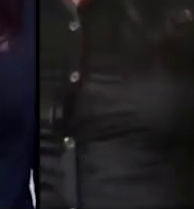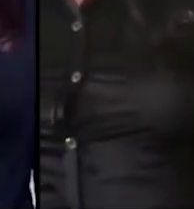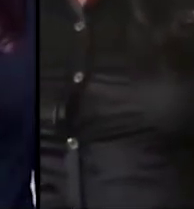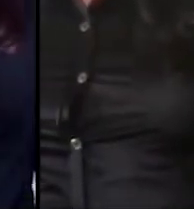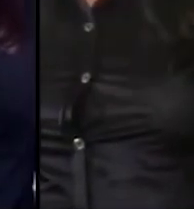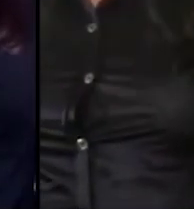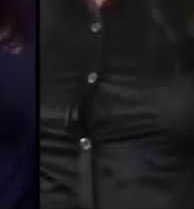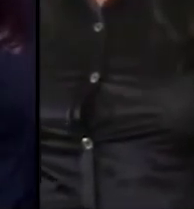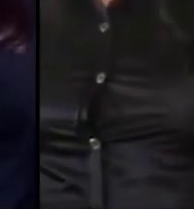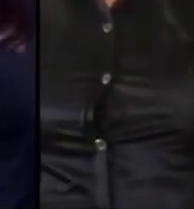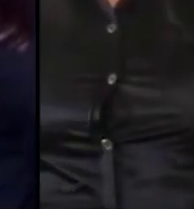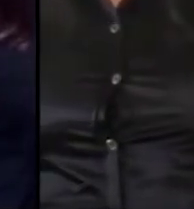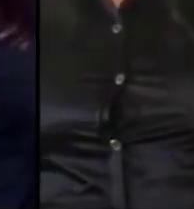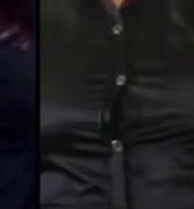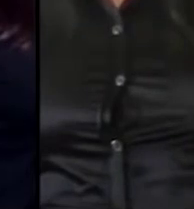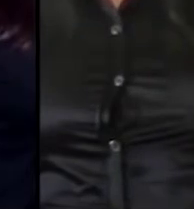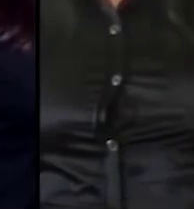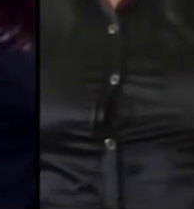no